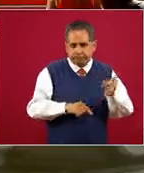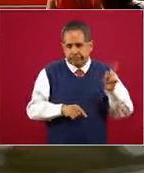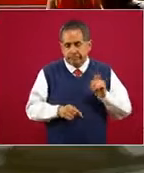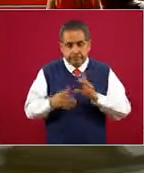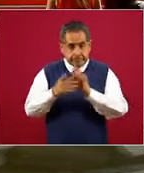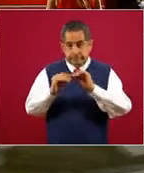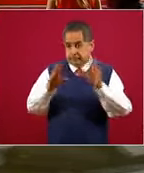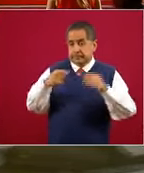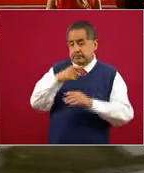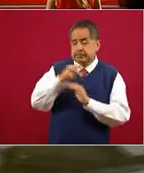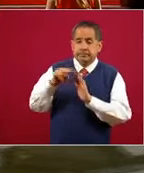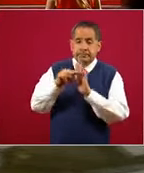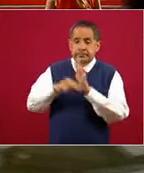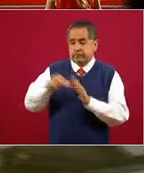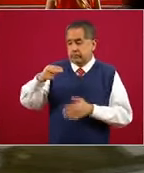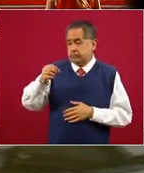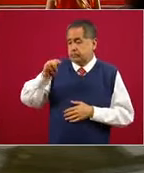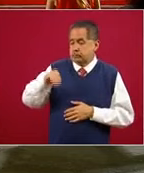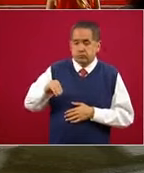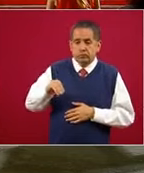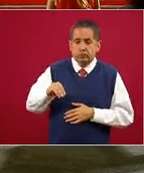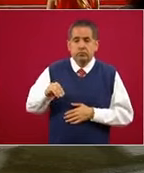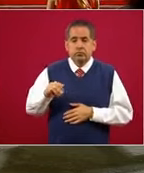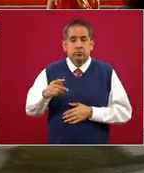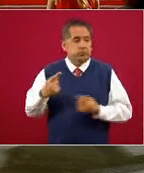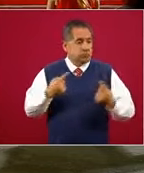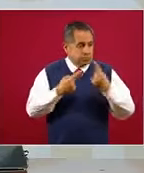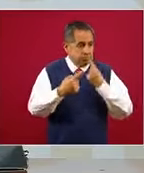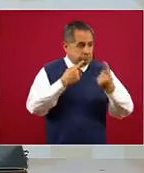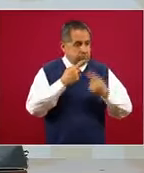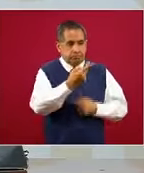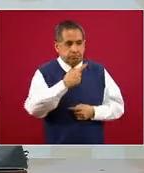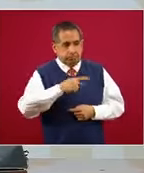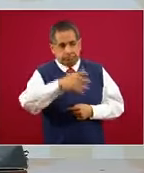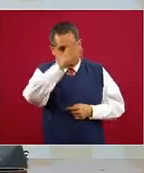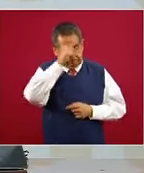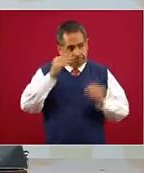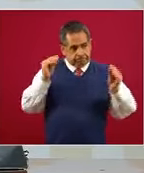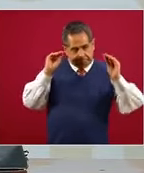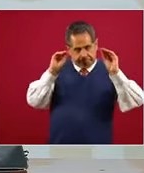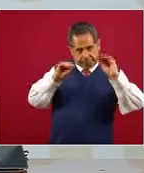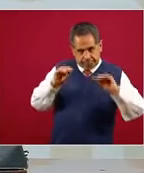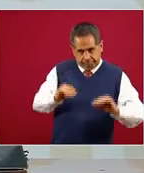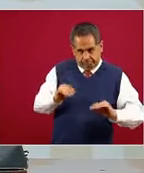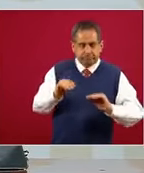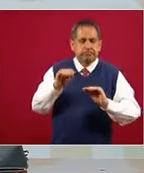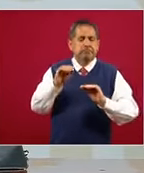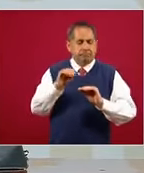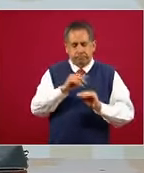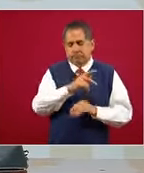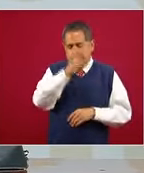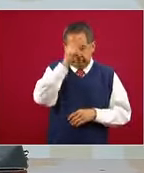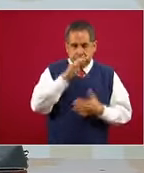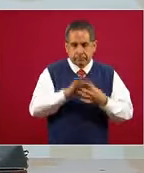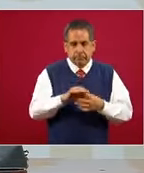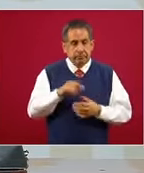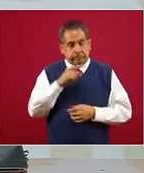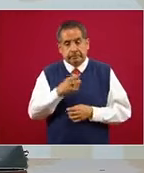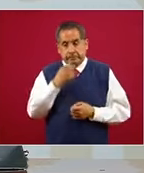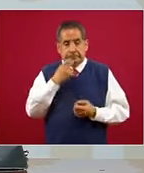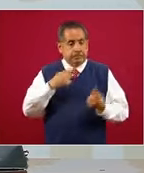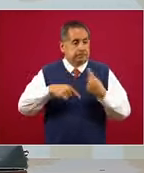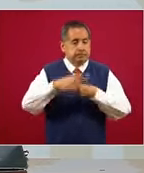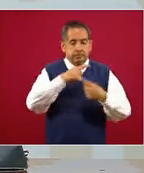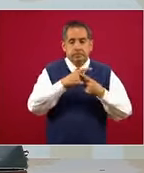cabe aclarar que las normas se hacen por conversación, por consenso con todos los actores sociales relacionados, y en la mesa